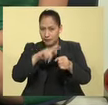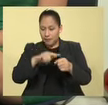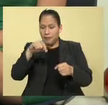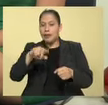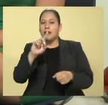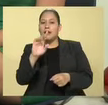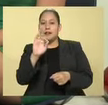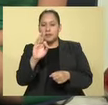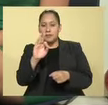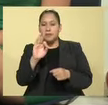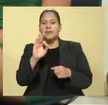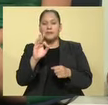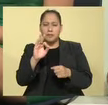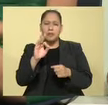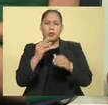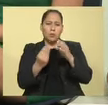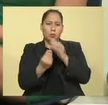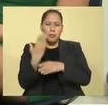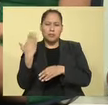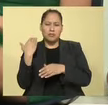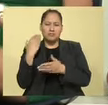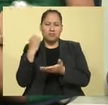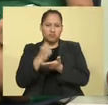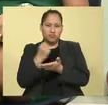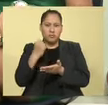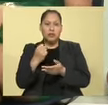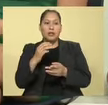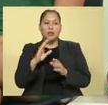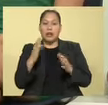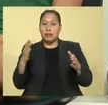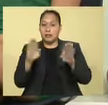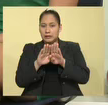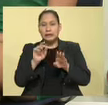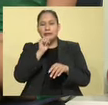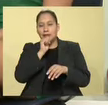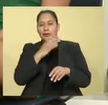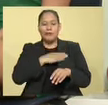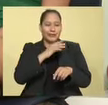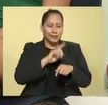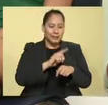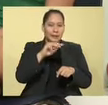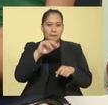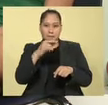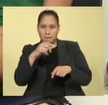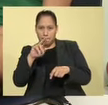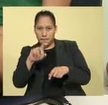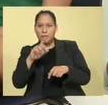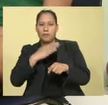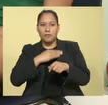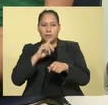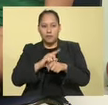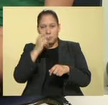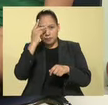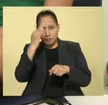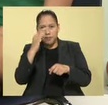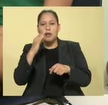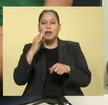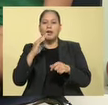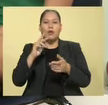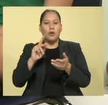del Distrito Federal que es relativamente nueva No pues así como cerrarlo Buenos días Miguel buenos pues no lo vamos a cerrar vamos a